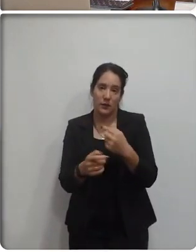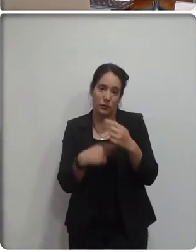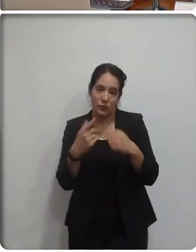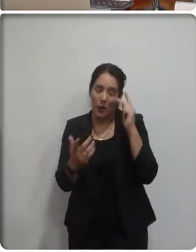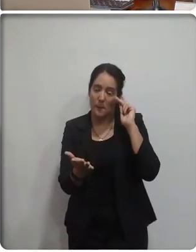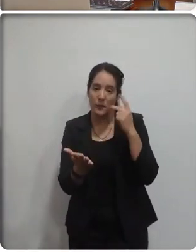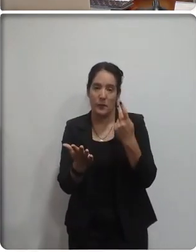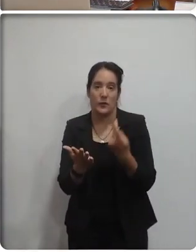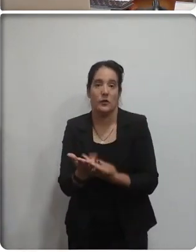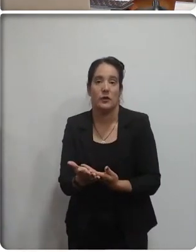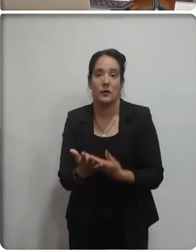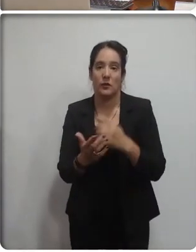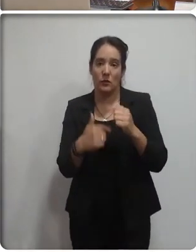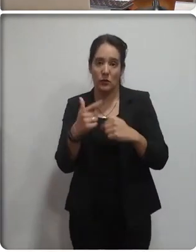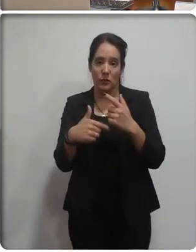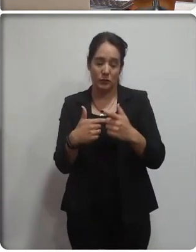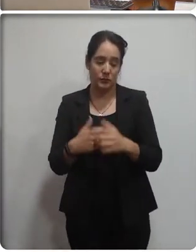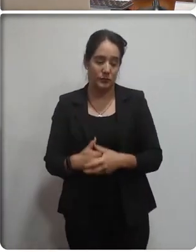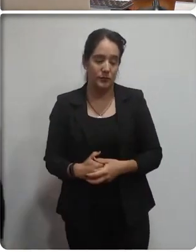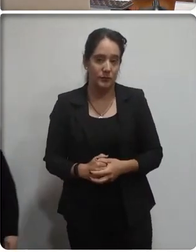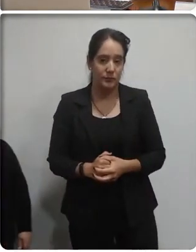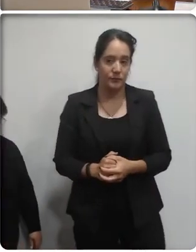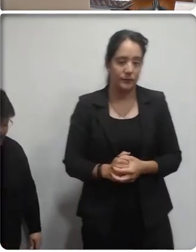fue presentado en el Ministerio de Salud.